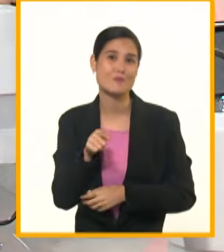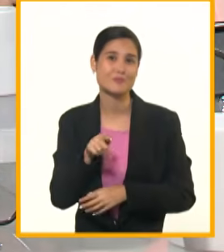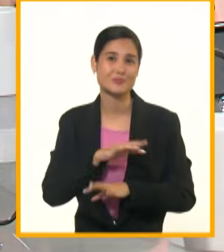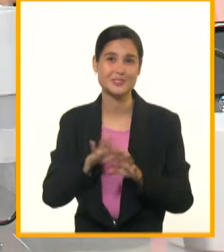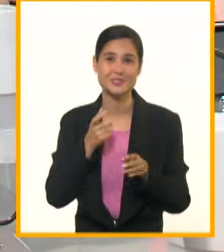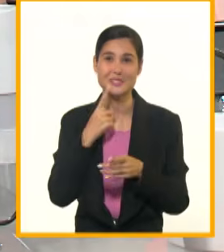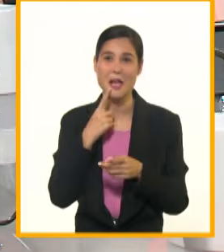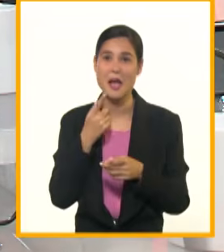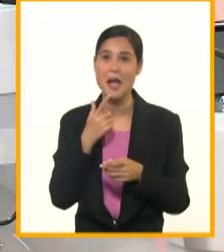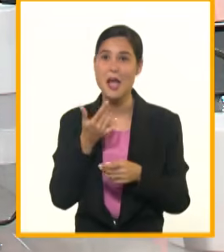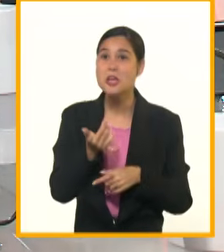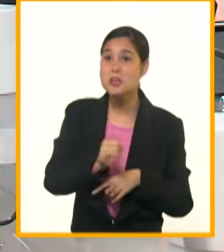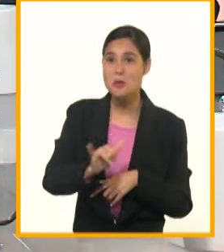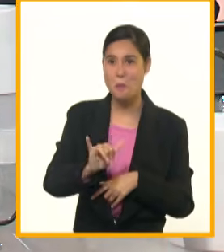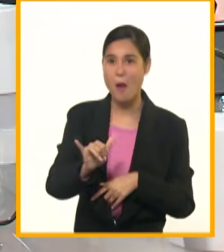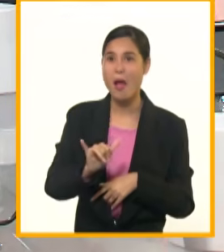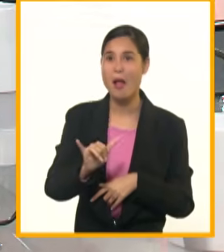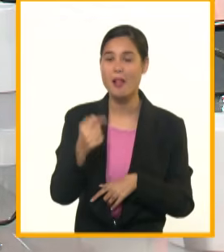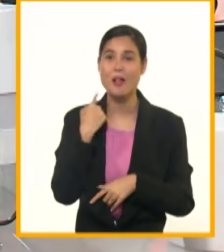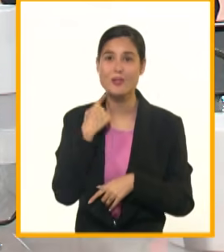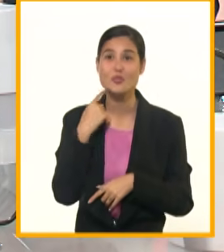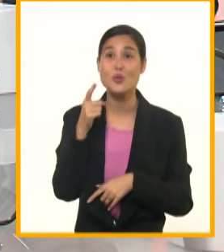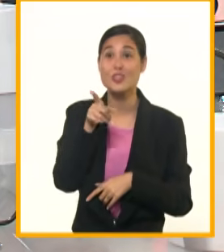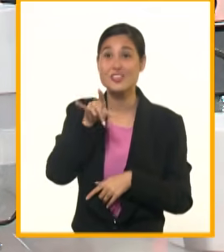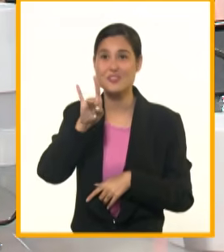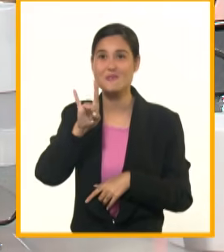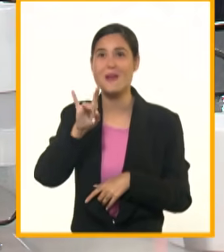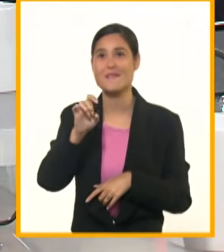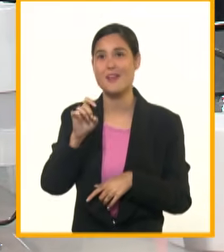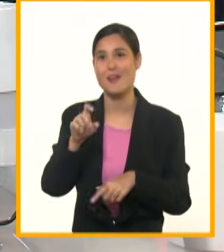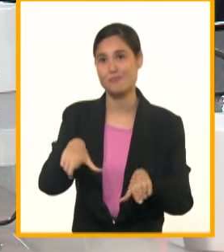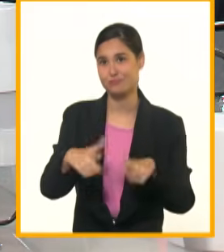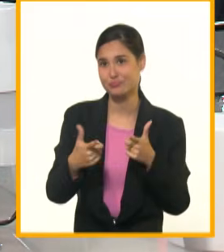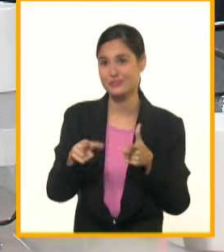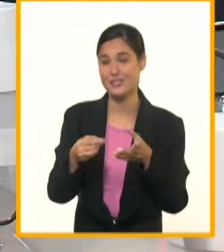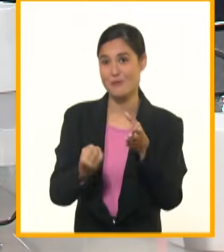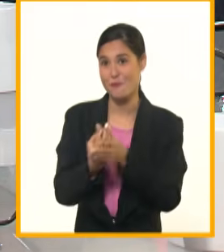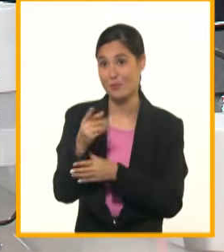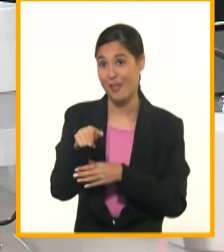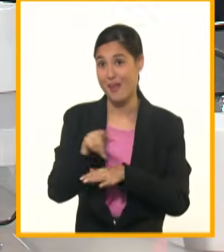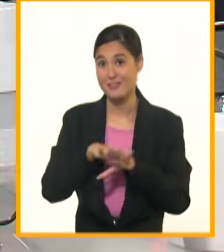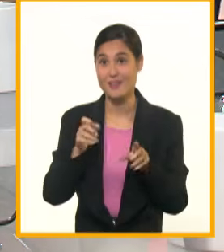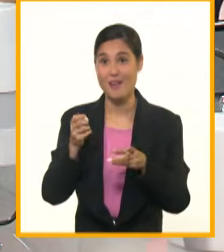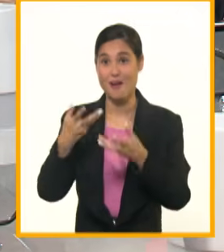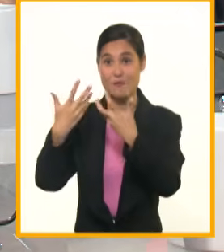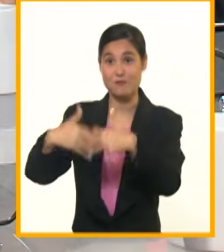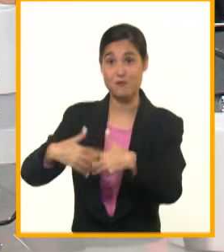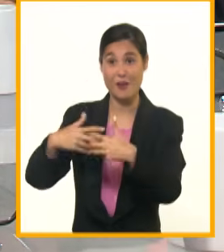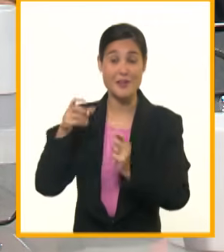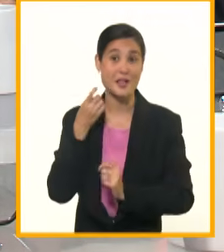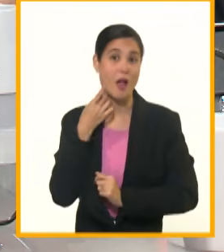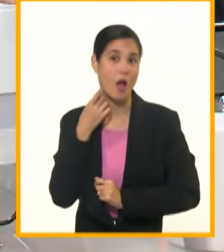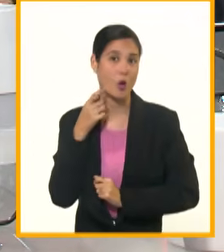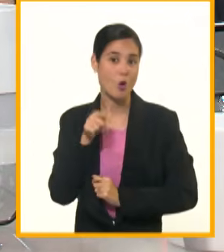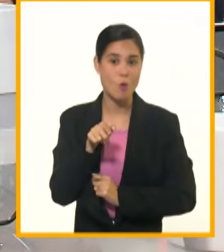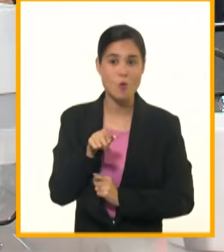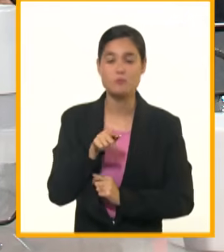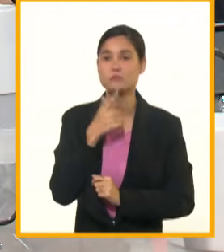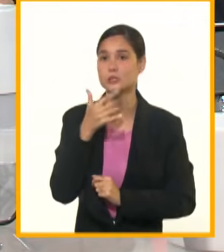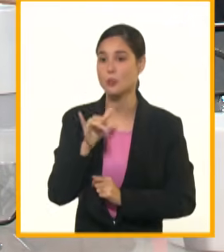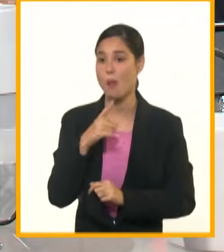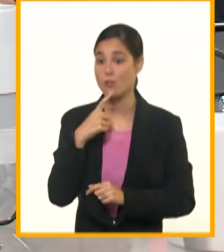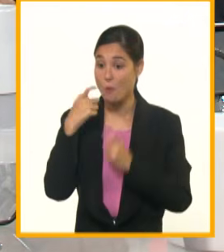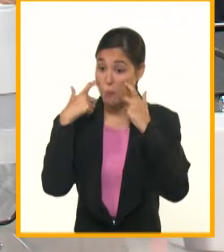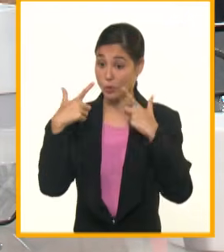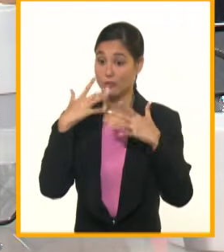aniversario de la provincia, 19 años de fundada, una gran industria y que tiene importantes compromisos exportables en el país, la fábrica